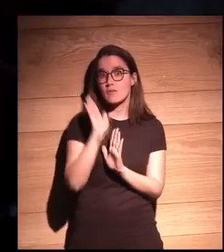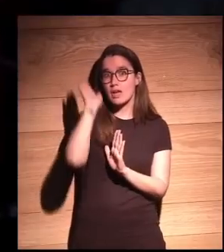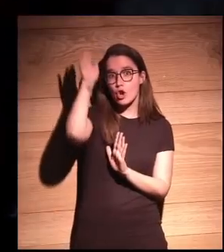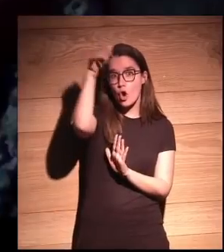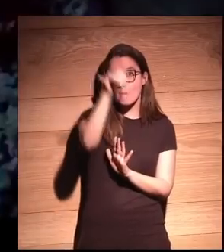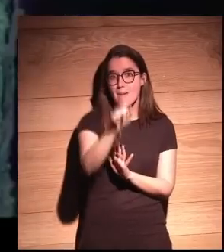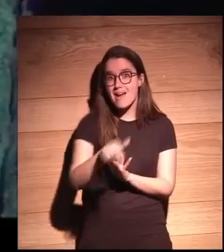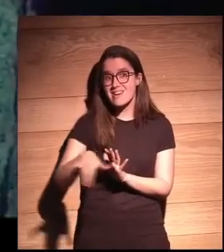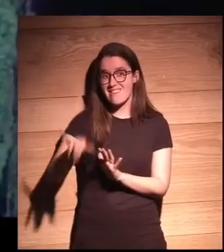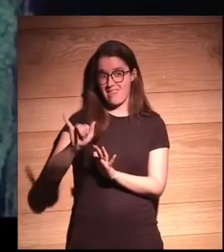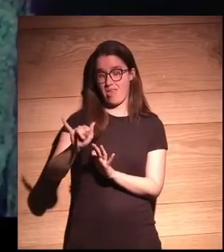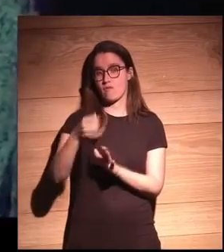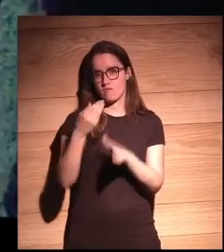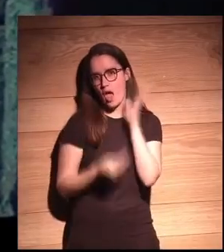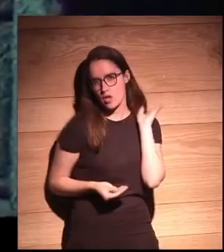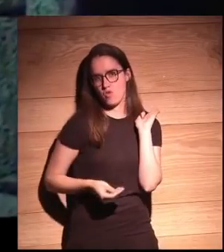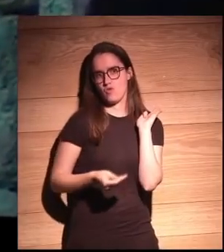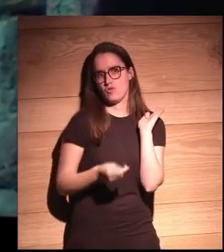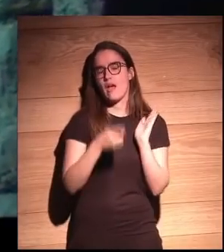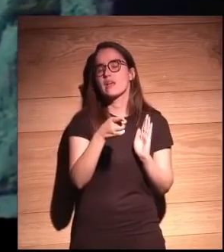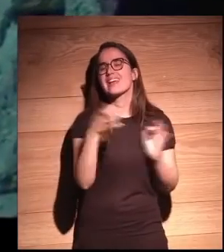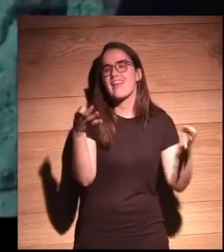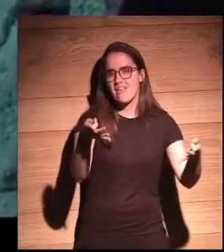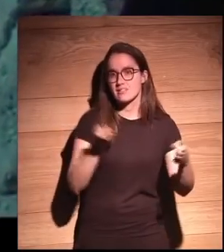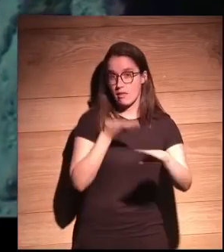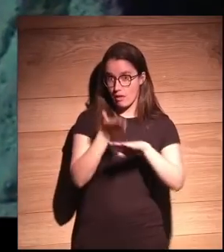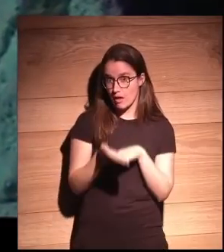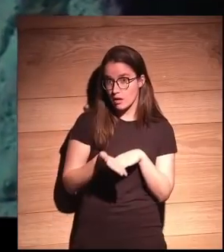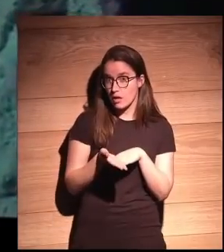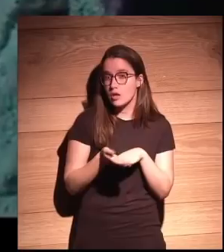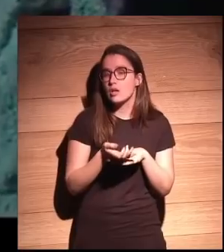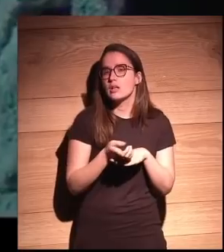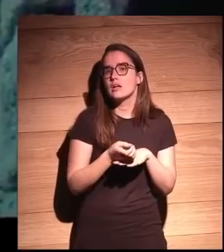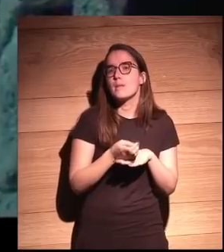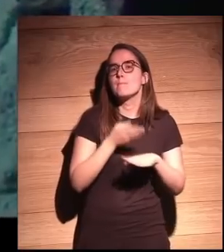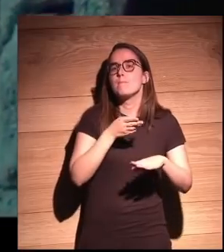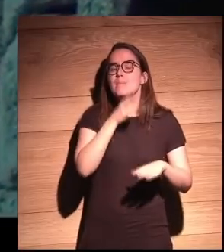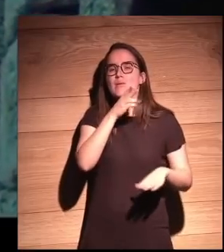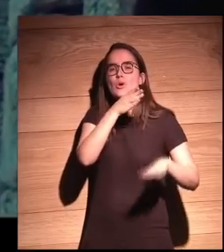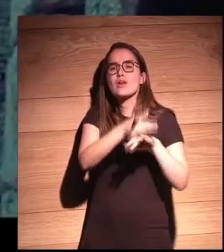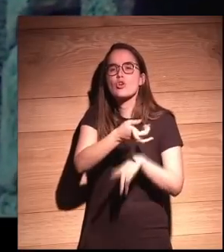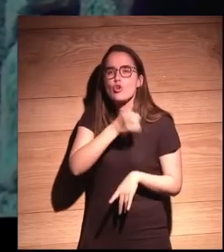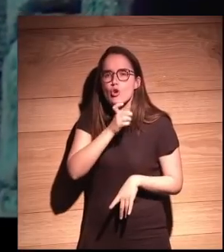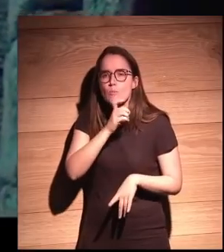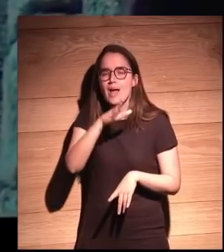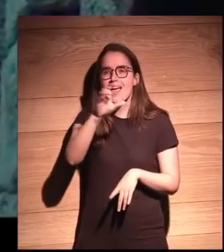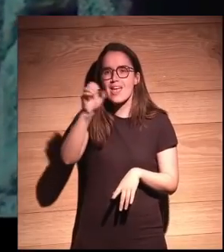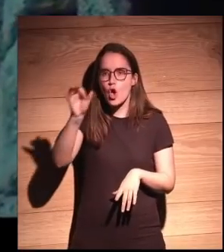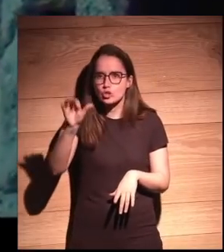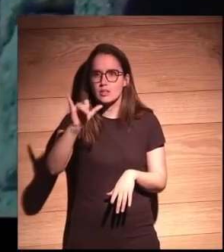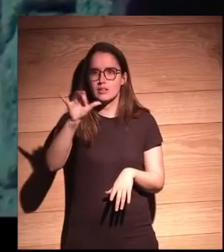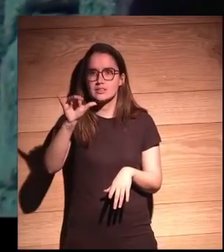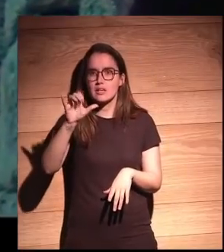Romani. Eund. ¿Qué es eund? Ir. Conjuga el verbo ir. Ir. Eund is